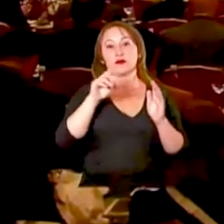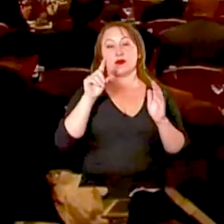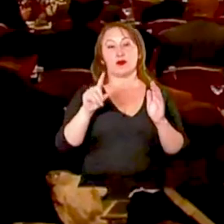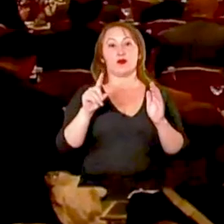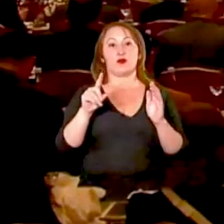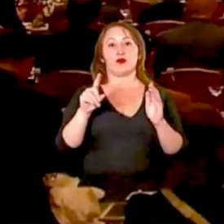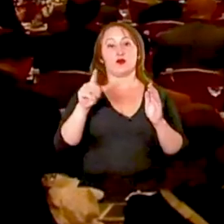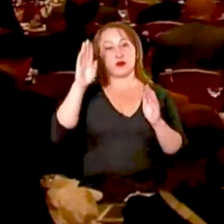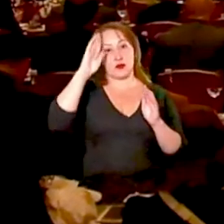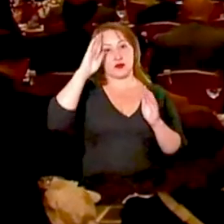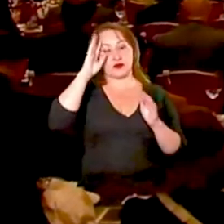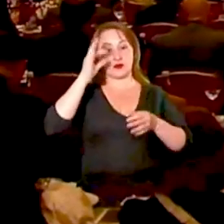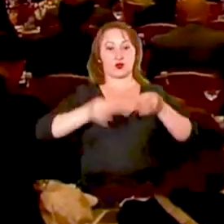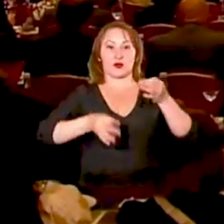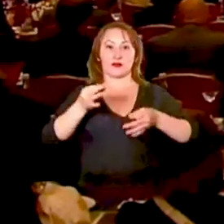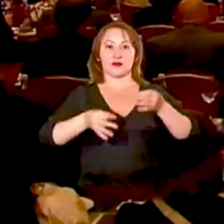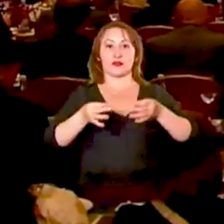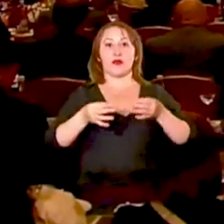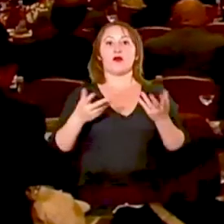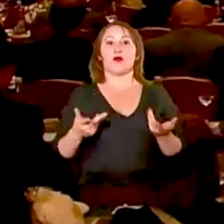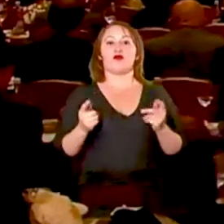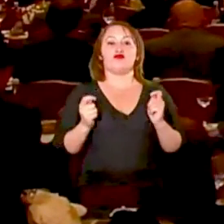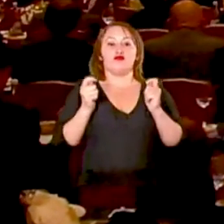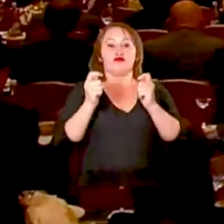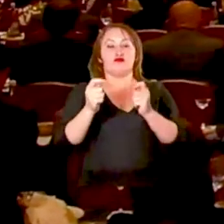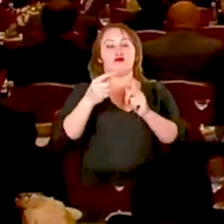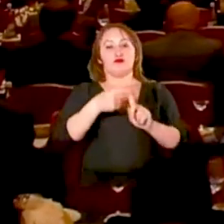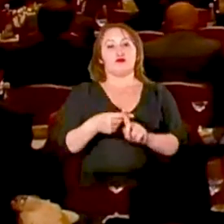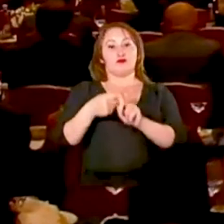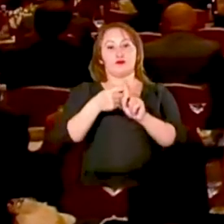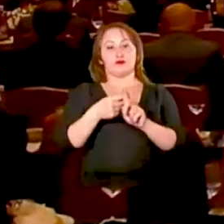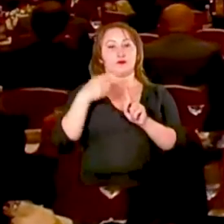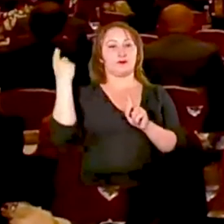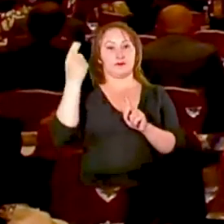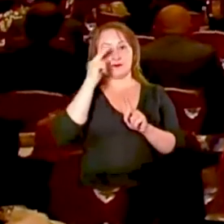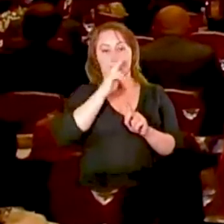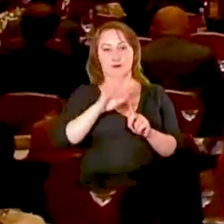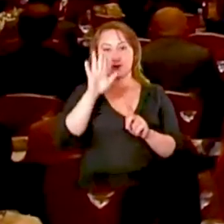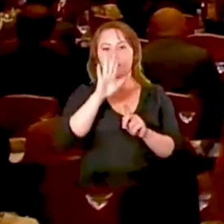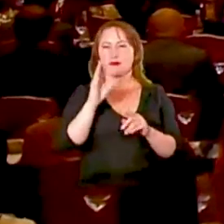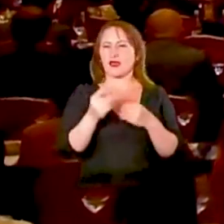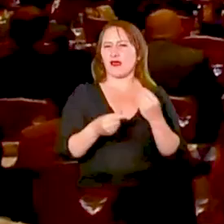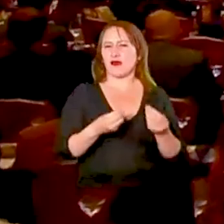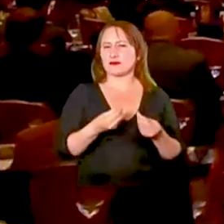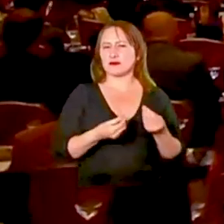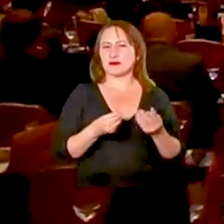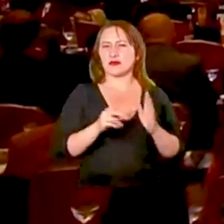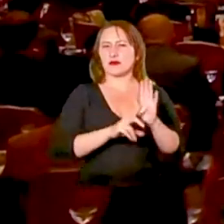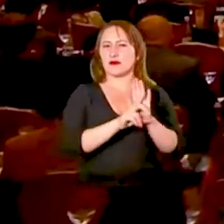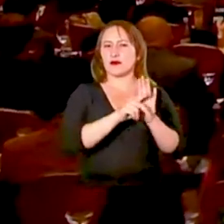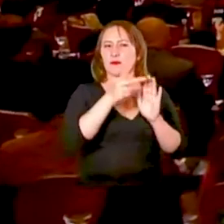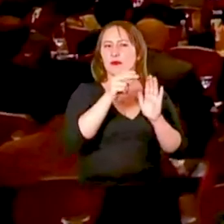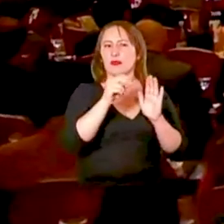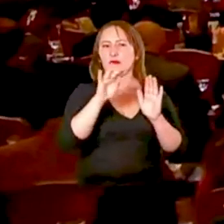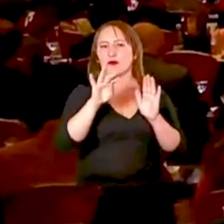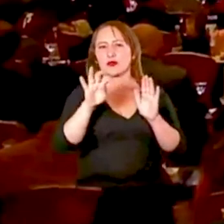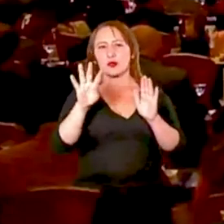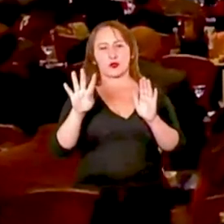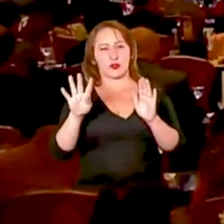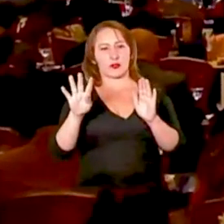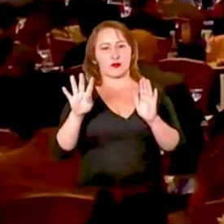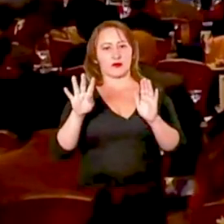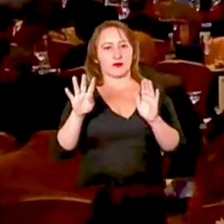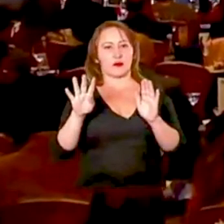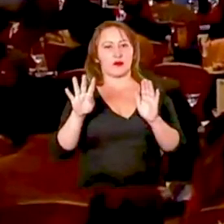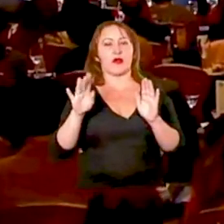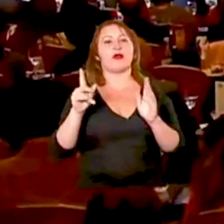de policía judicial a la Procuraduría General de la Nación. ¿Qué hace el legislador con la ley 2094? Le atribuye